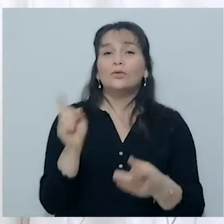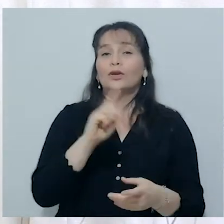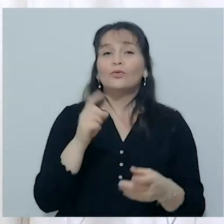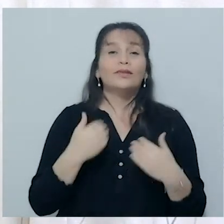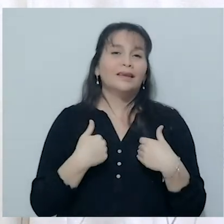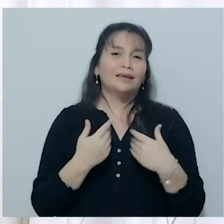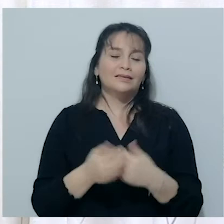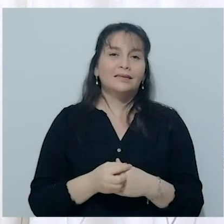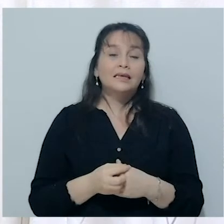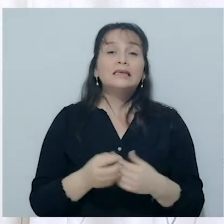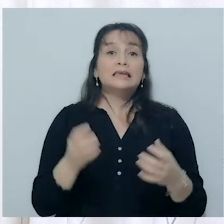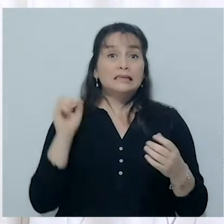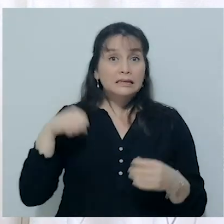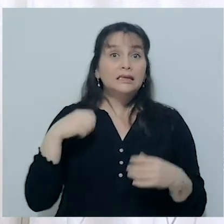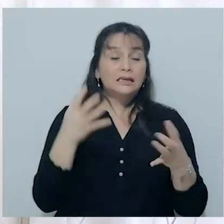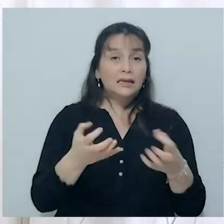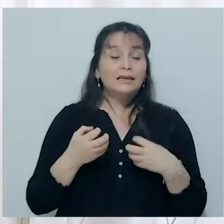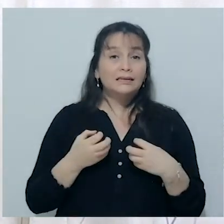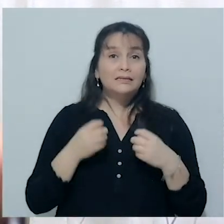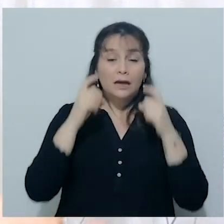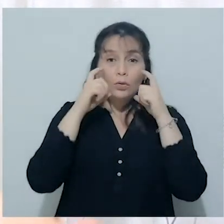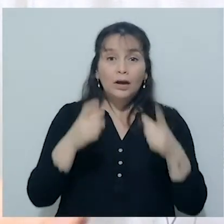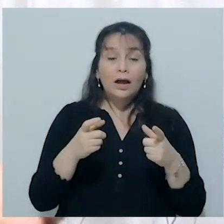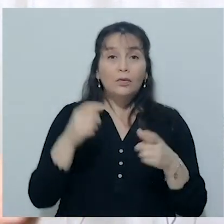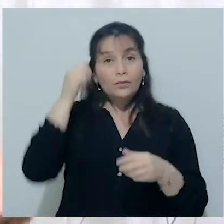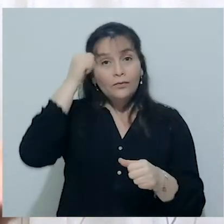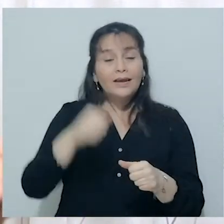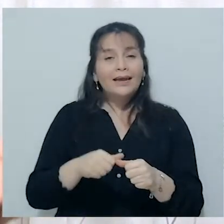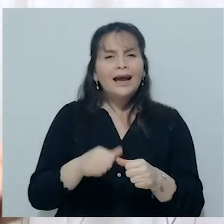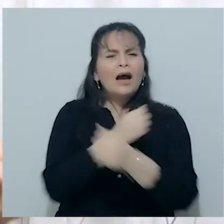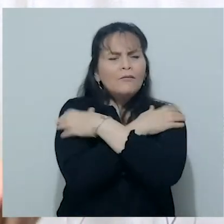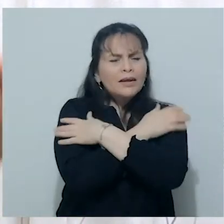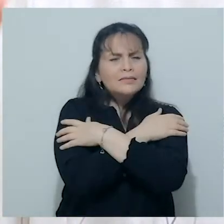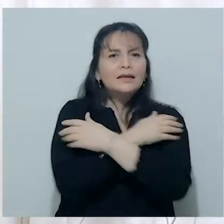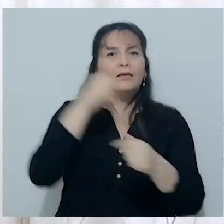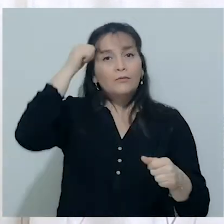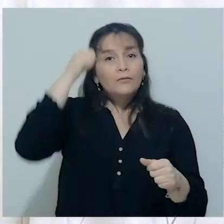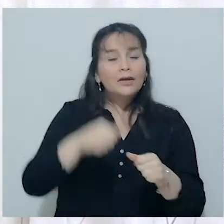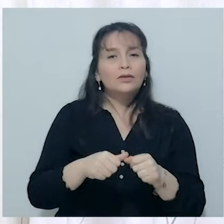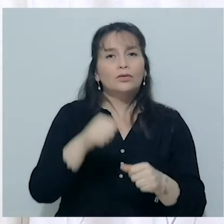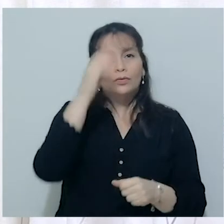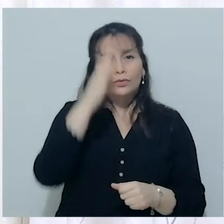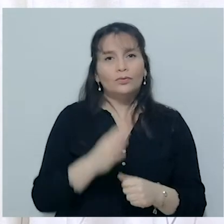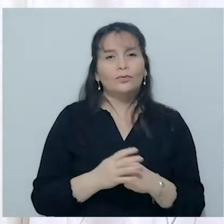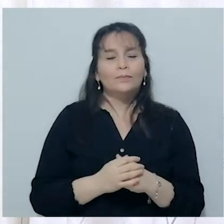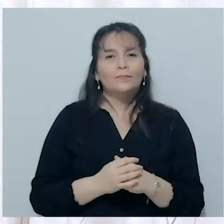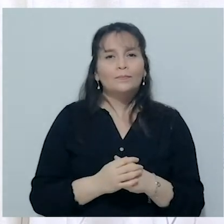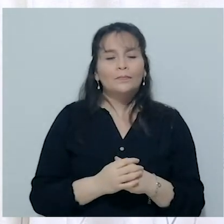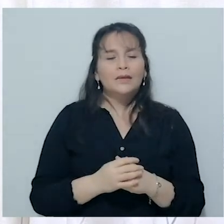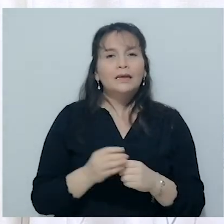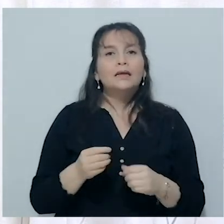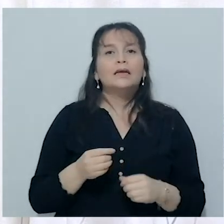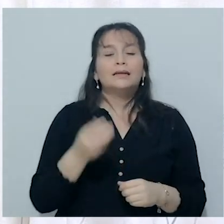No puedes dar lo que no tienes. Y si quieres dejar un legado de fe, primero abraza la fe en Dios entonces.